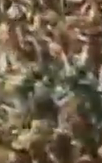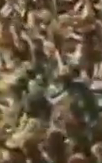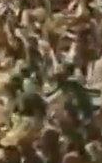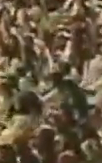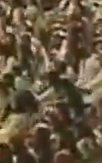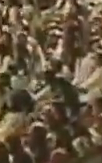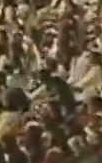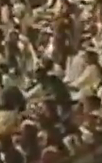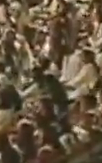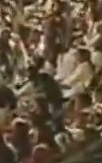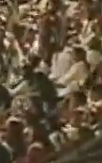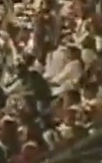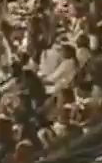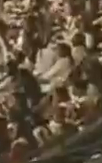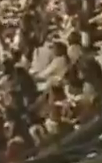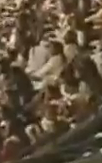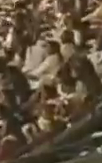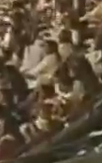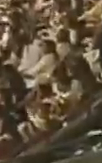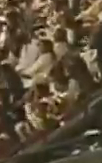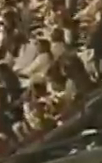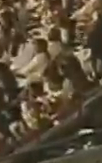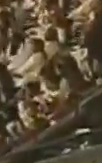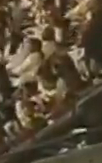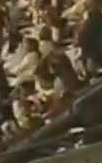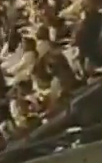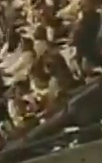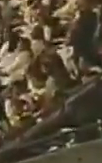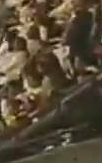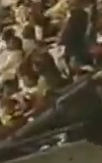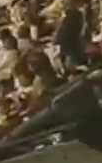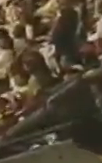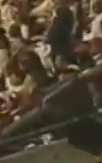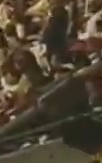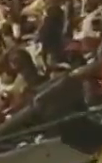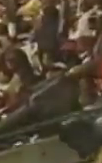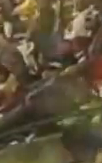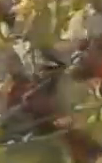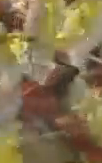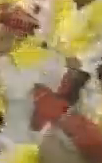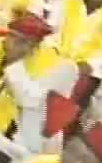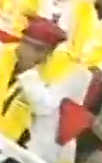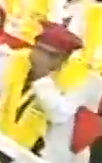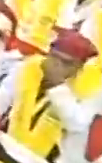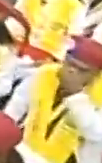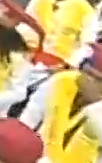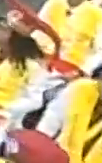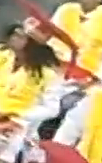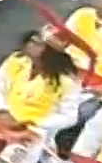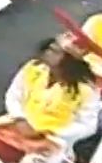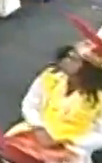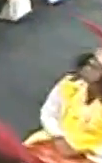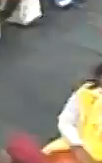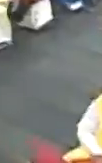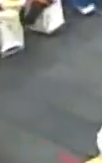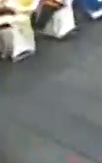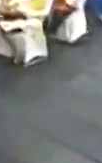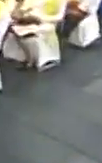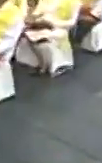Entrega de títulos a los profesionales de la ciencia de la salud por parte del ciudadano Nicolás Maduro Moros,